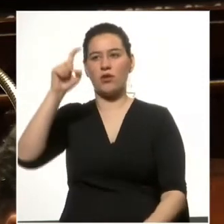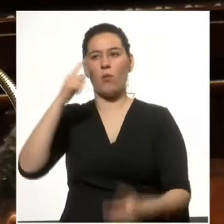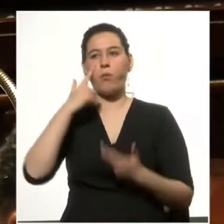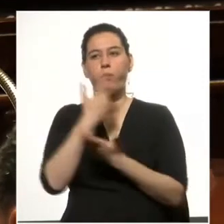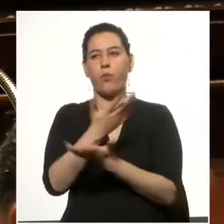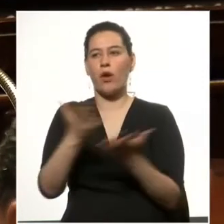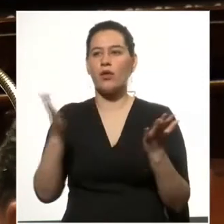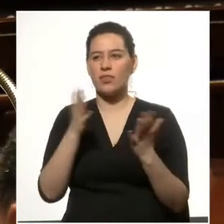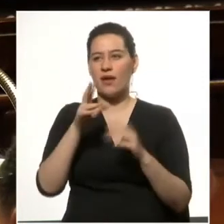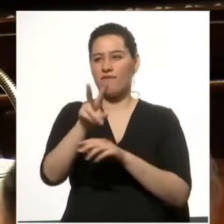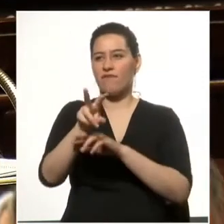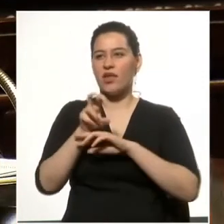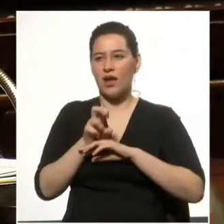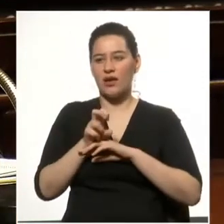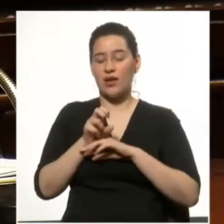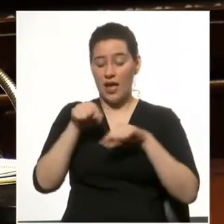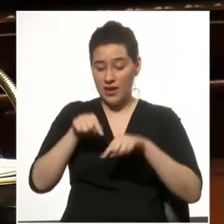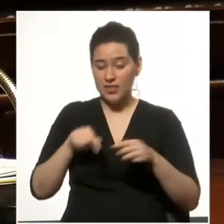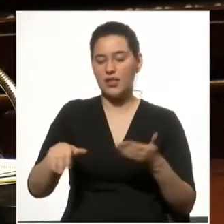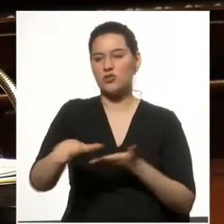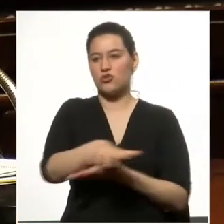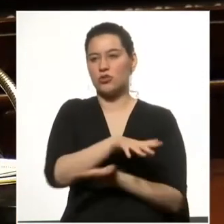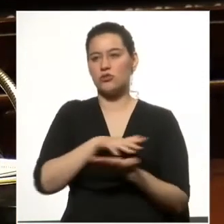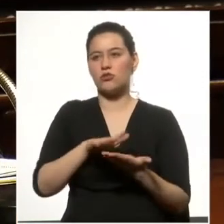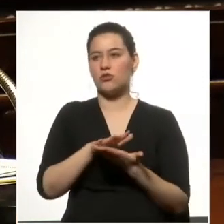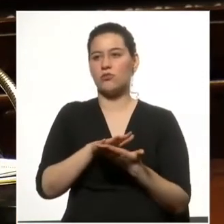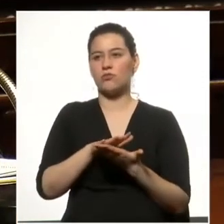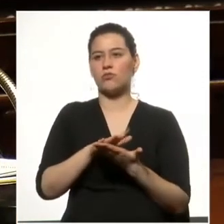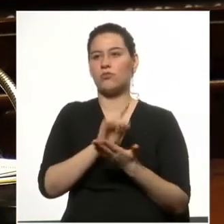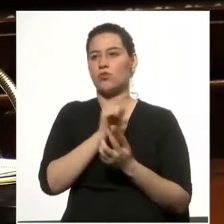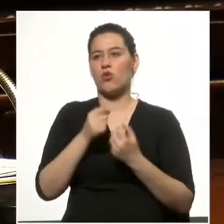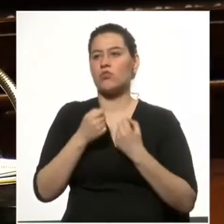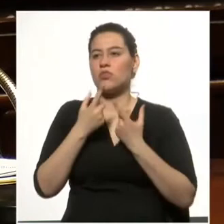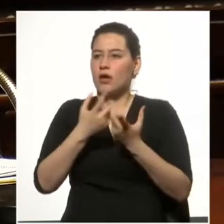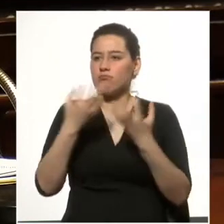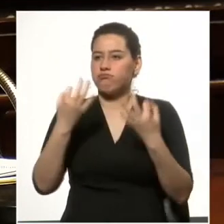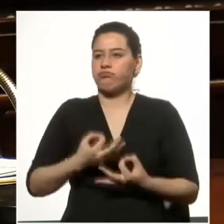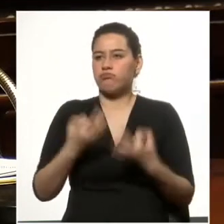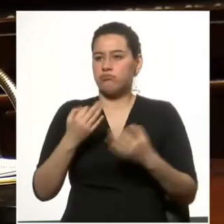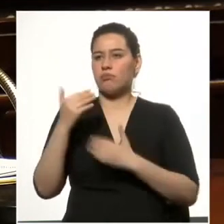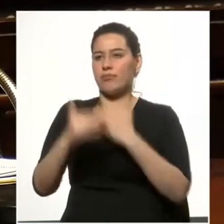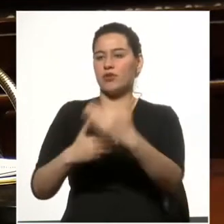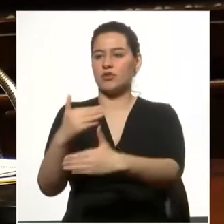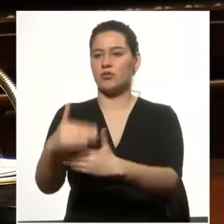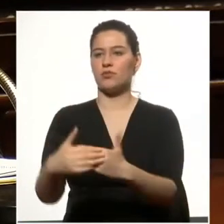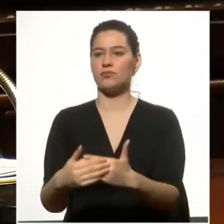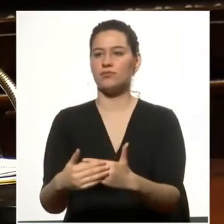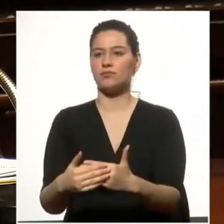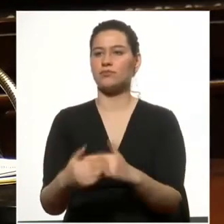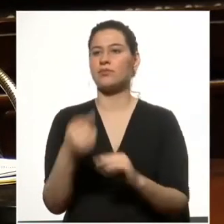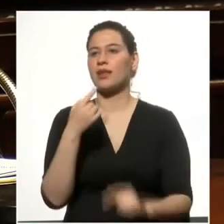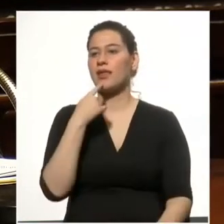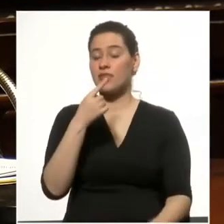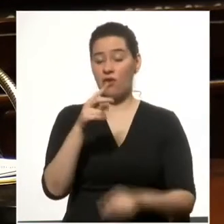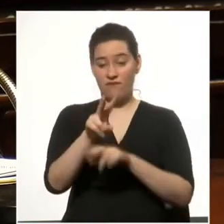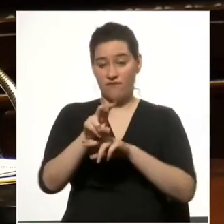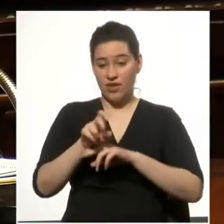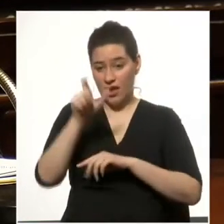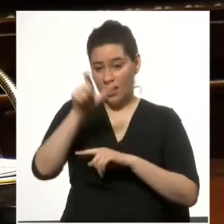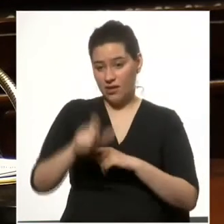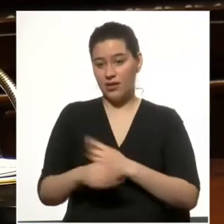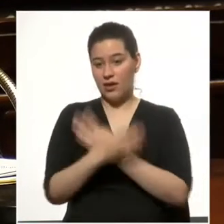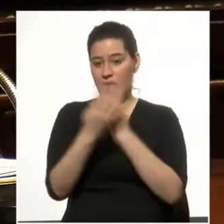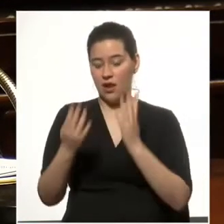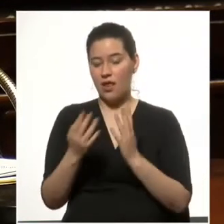demuestra que la Fiscalía, en este caso, no da las garantías del debido proceso. Dijo el fiscal general de la